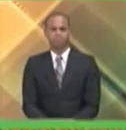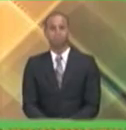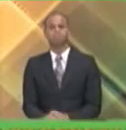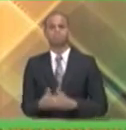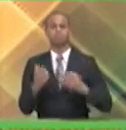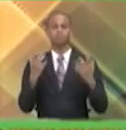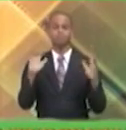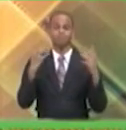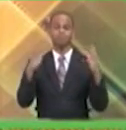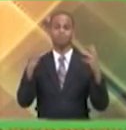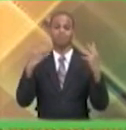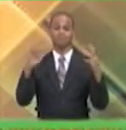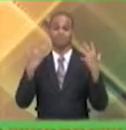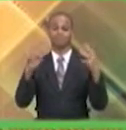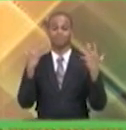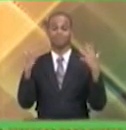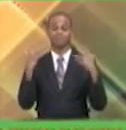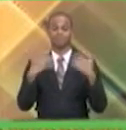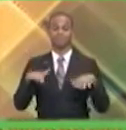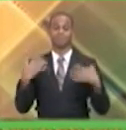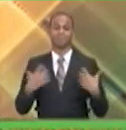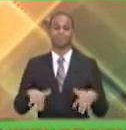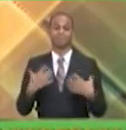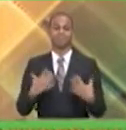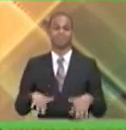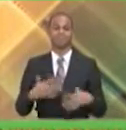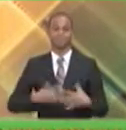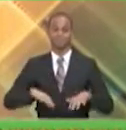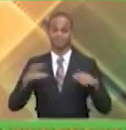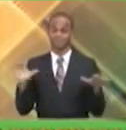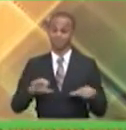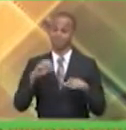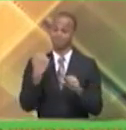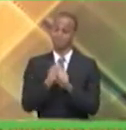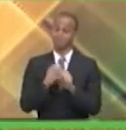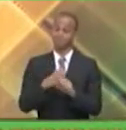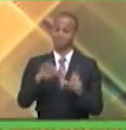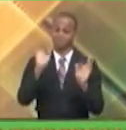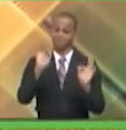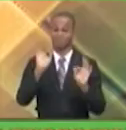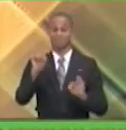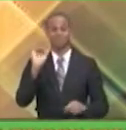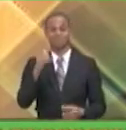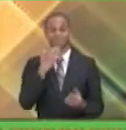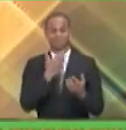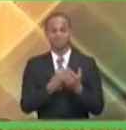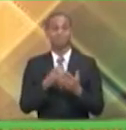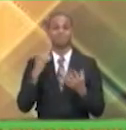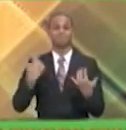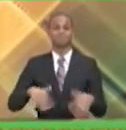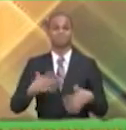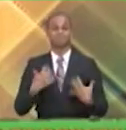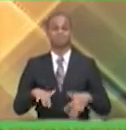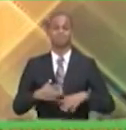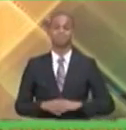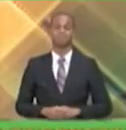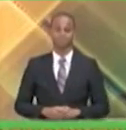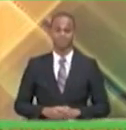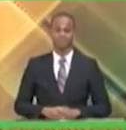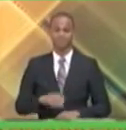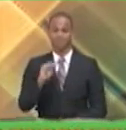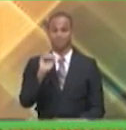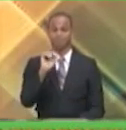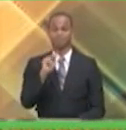bien. Trabajando bien, Luz del Alba. Luz del Alba está trabajando bien, ¿verdad, Alba? Sí, claro que sí. Bárbara.